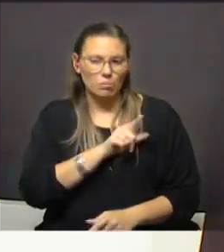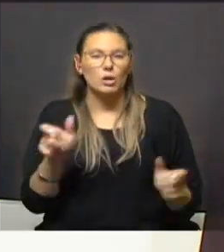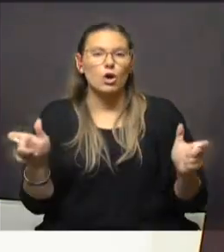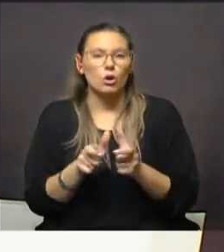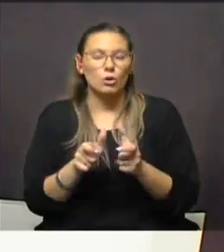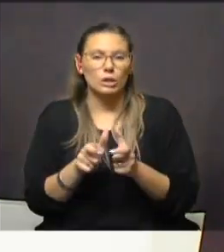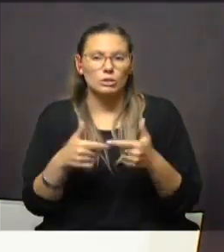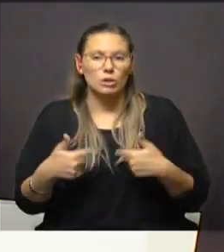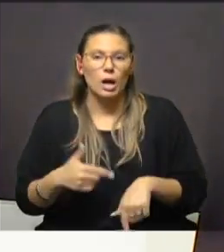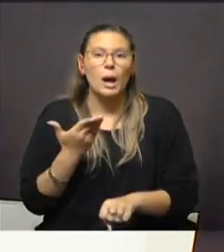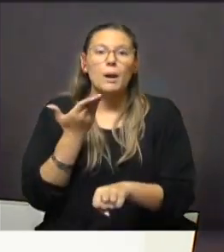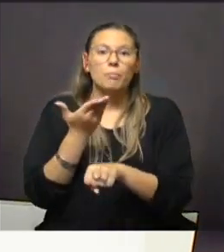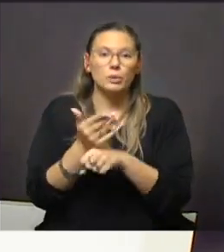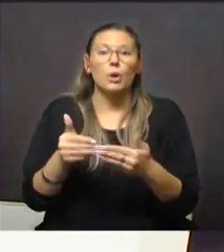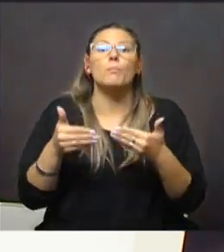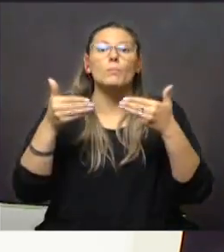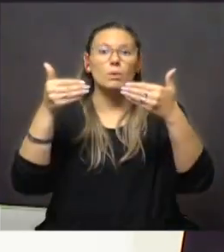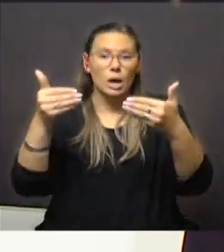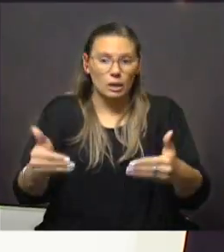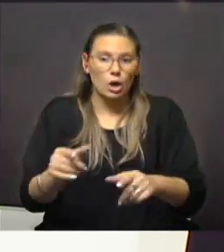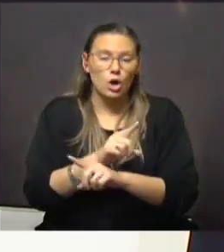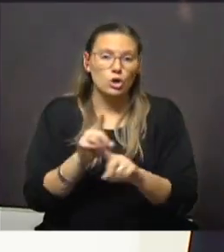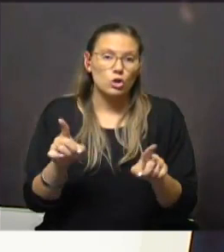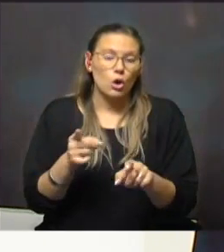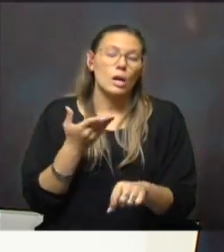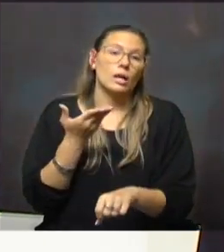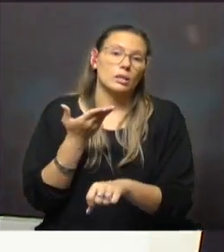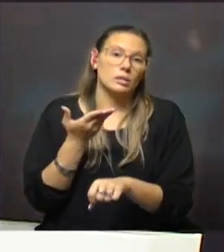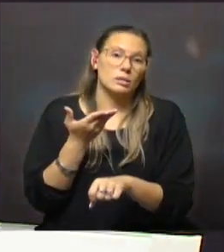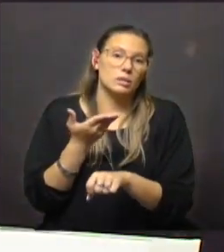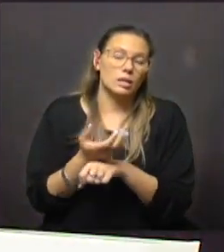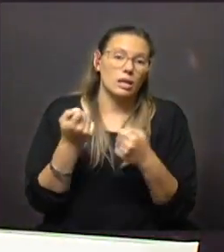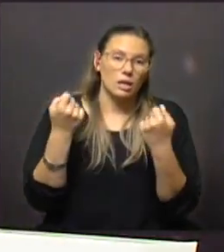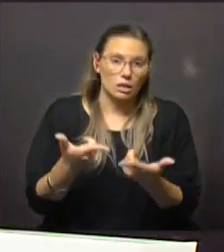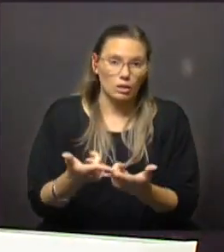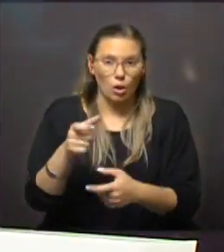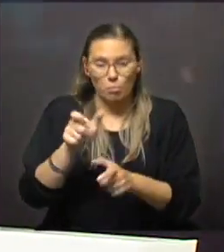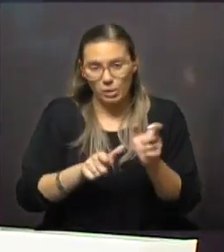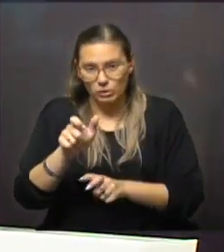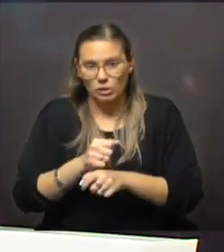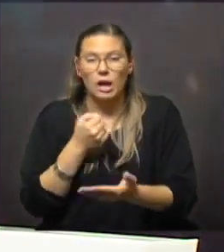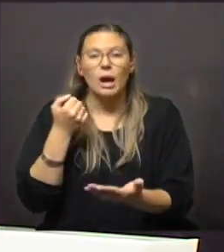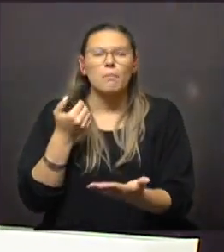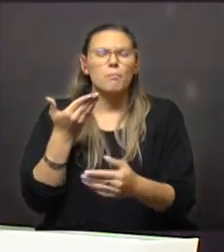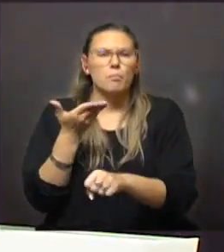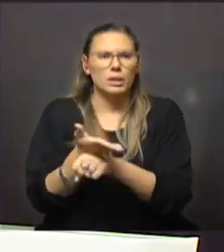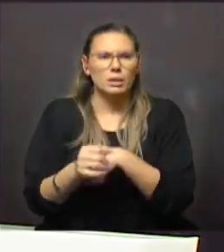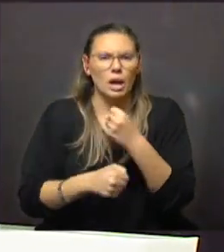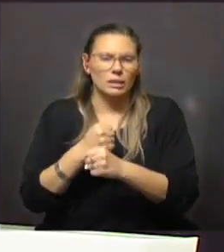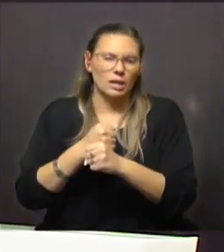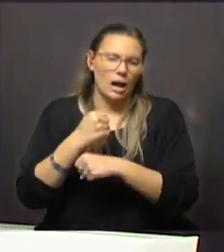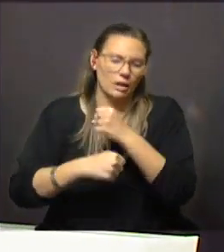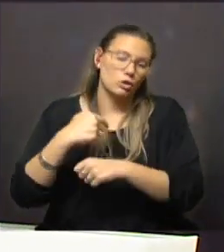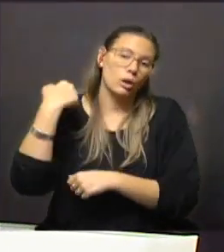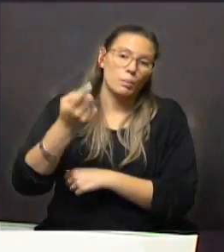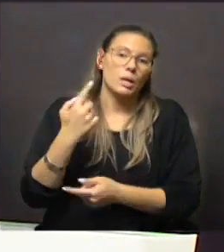había pedido una prórroga. No fue la prórroga que se otorgó la que las y los beneficiarios pedían, que era hasta ya entrado el año que viene, pero